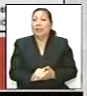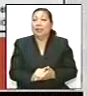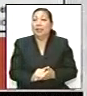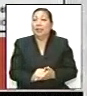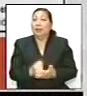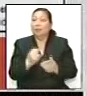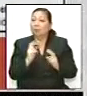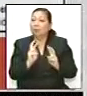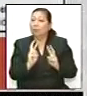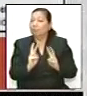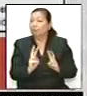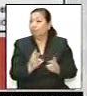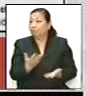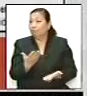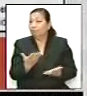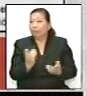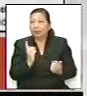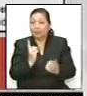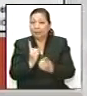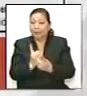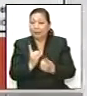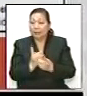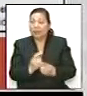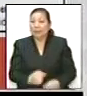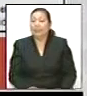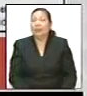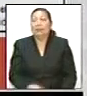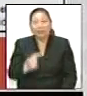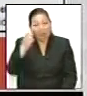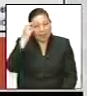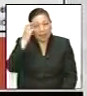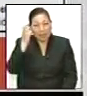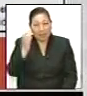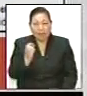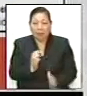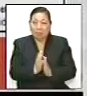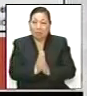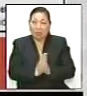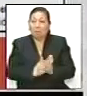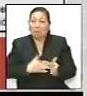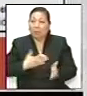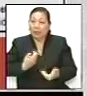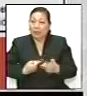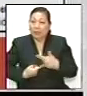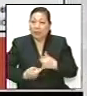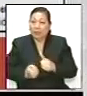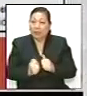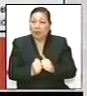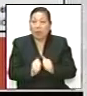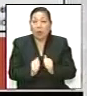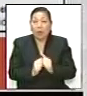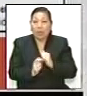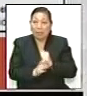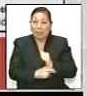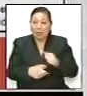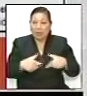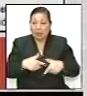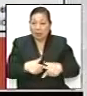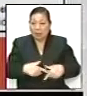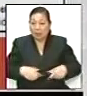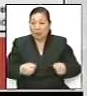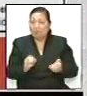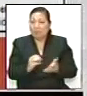hemos acercado y creemos que el beneficio que puede traer esta relación con japón es muy